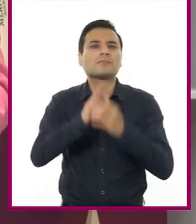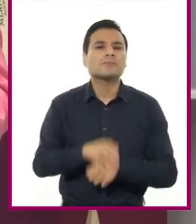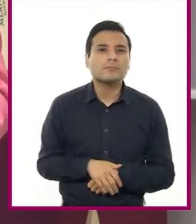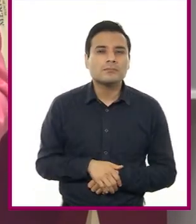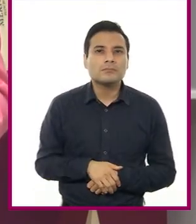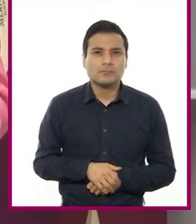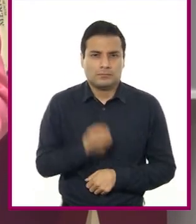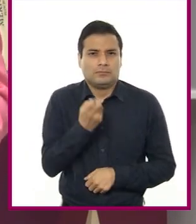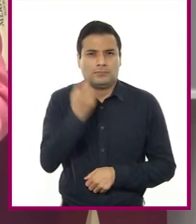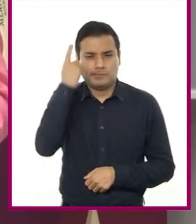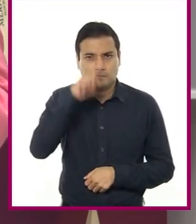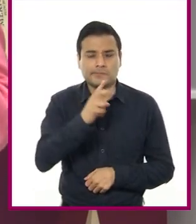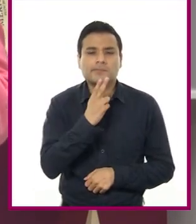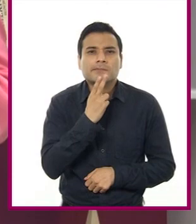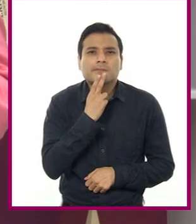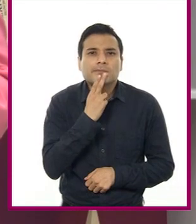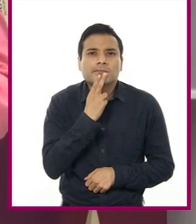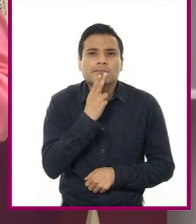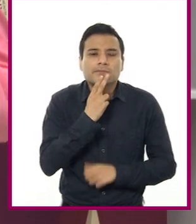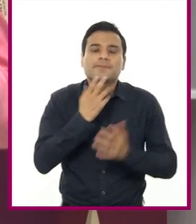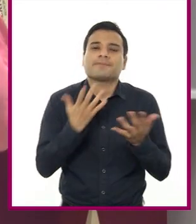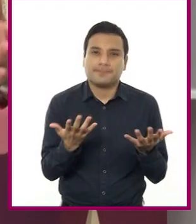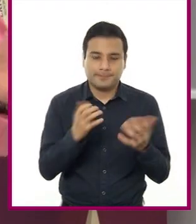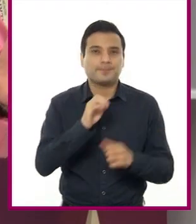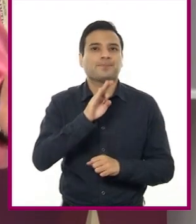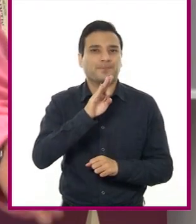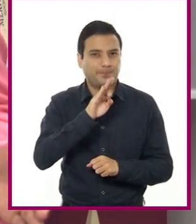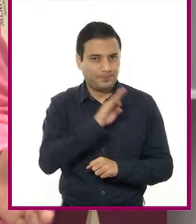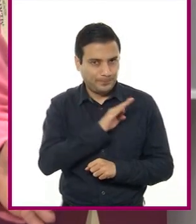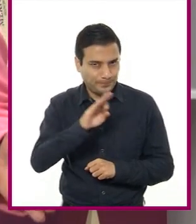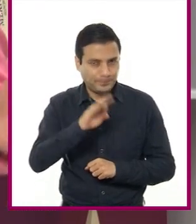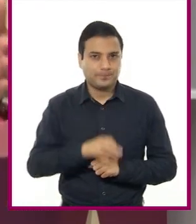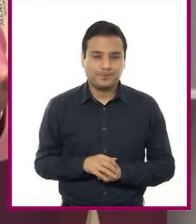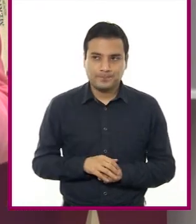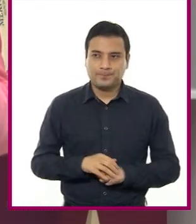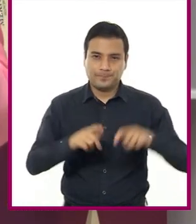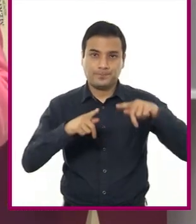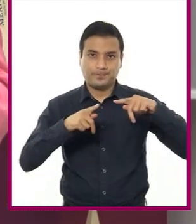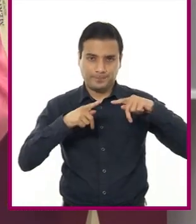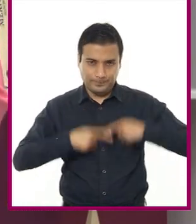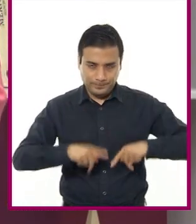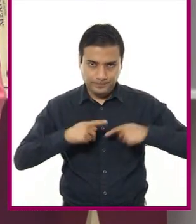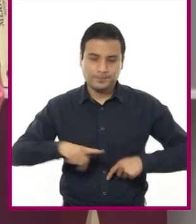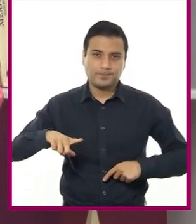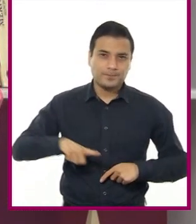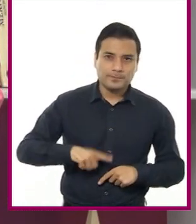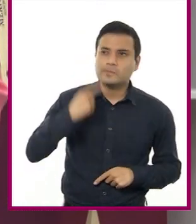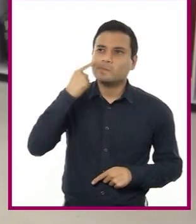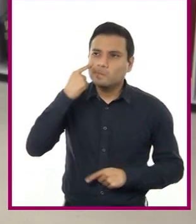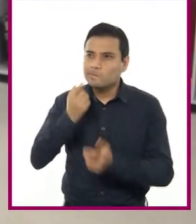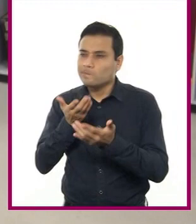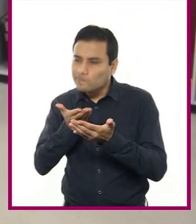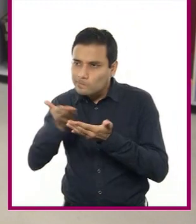busca propiciar espacios y mecanismos de retroalimentación y acceso a la información.